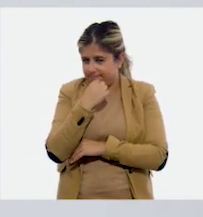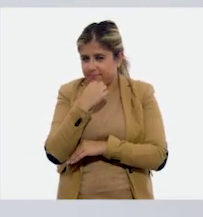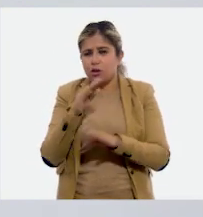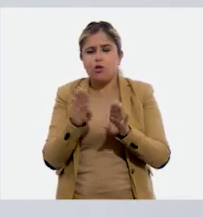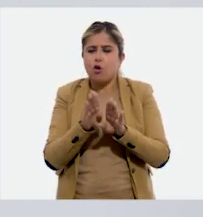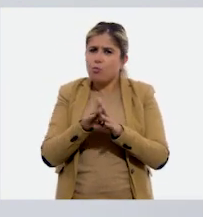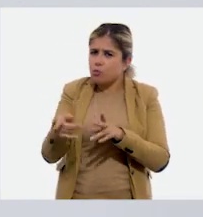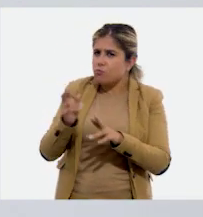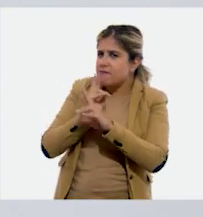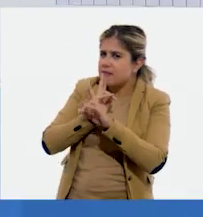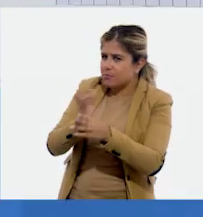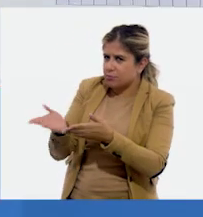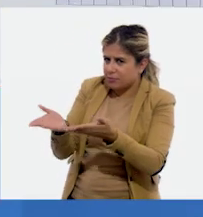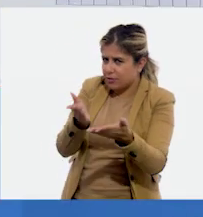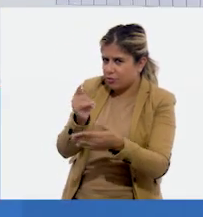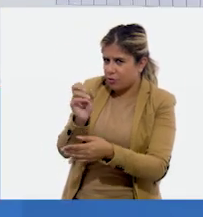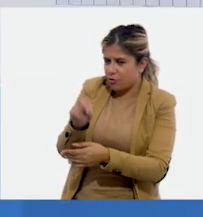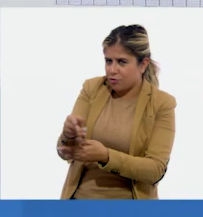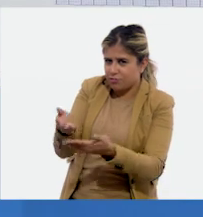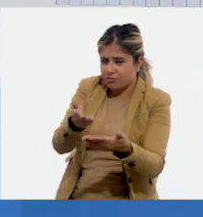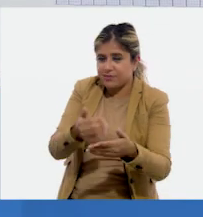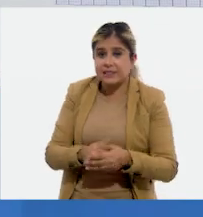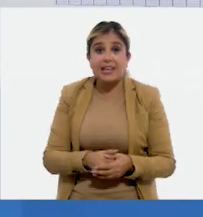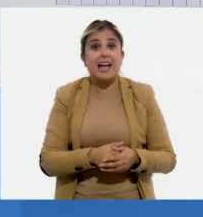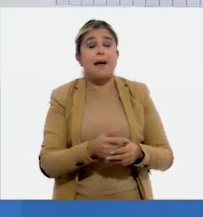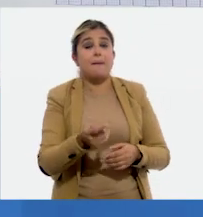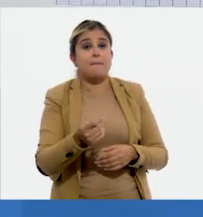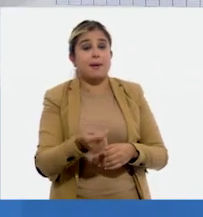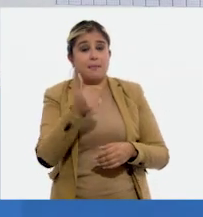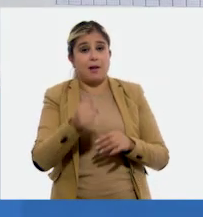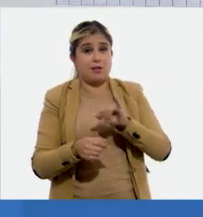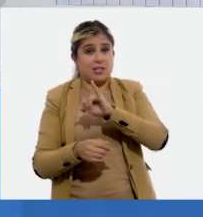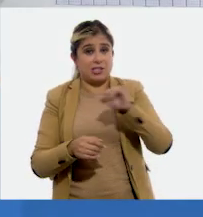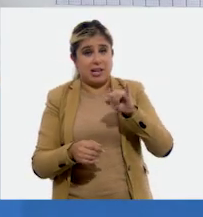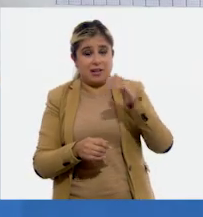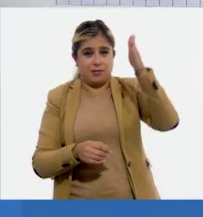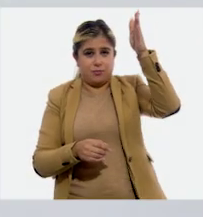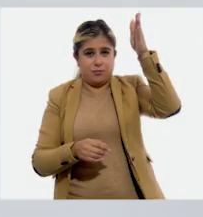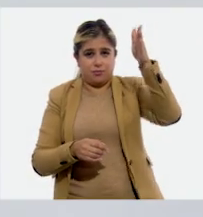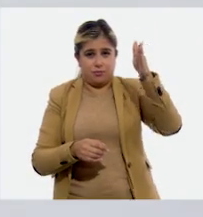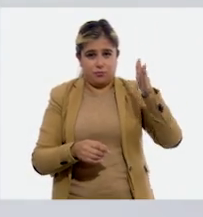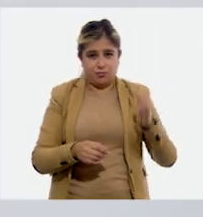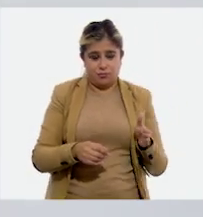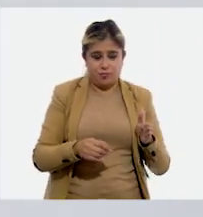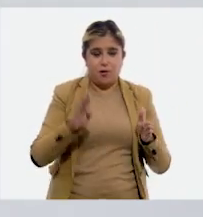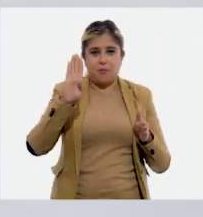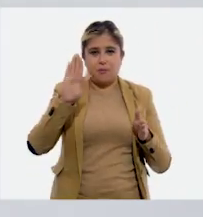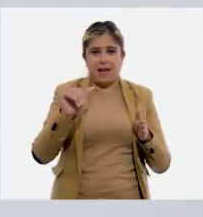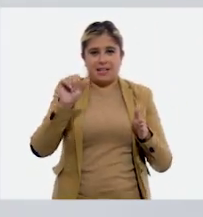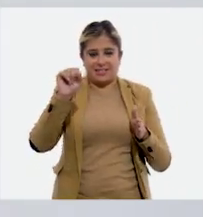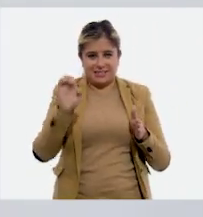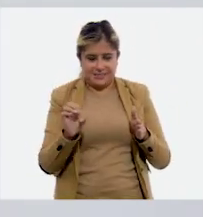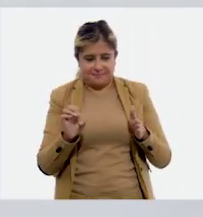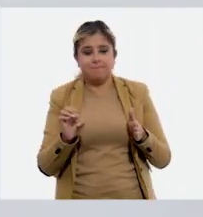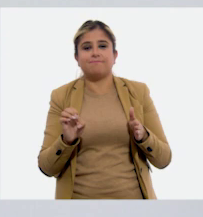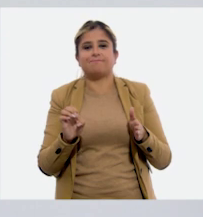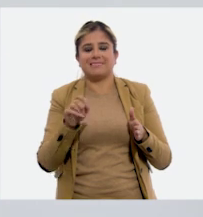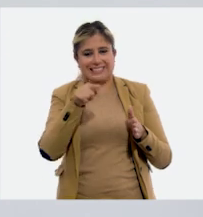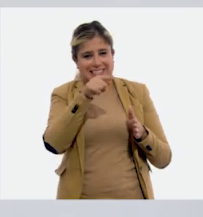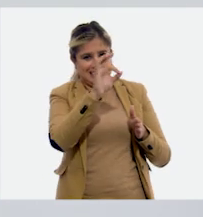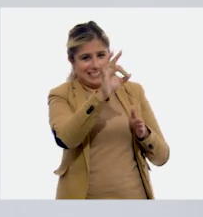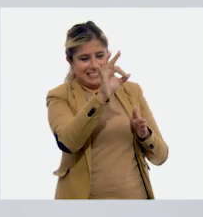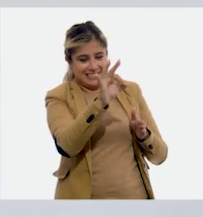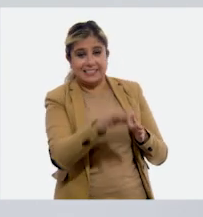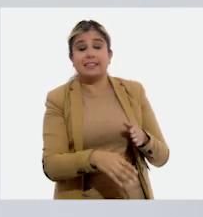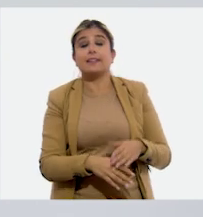resolverías? Primero, tomo el lado izquierdo como base. Este. Ese mero.